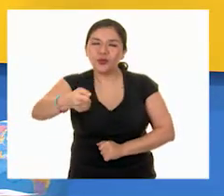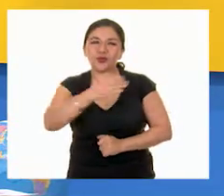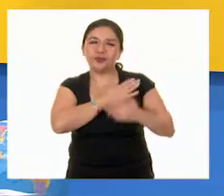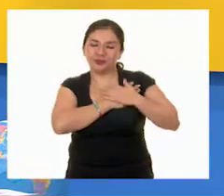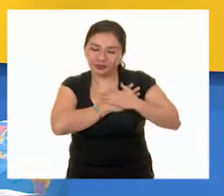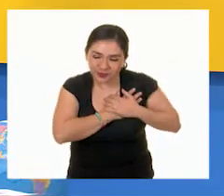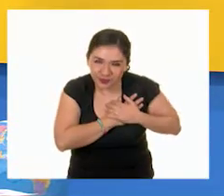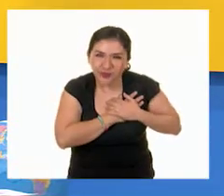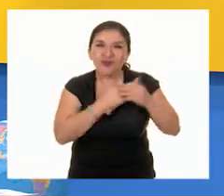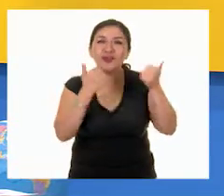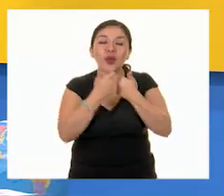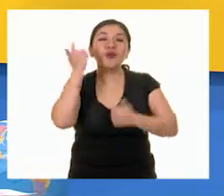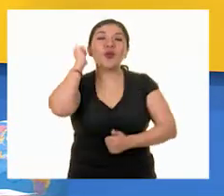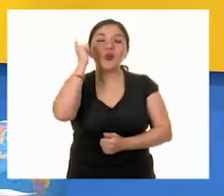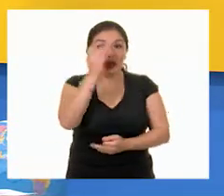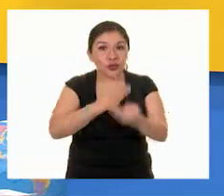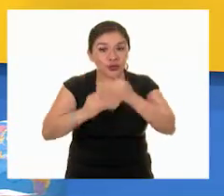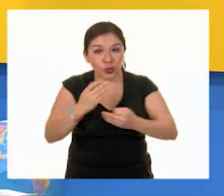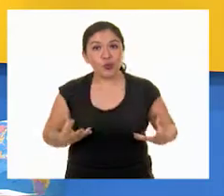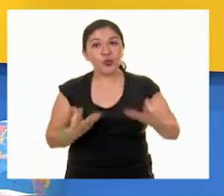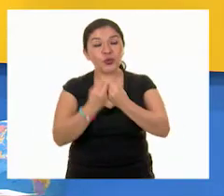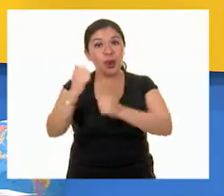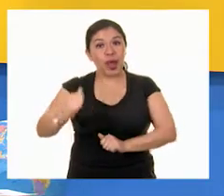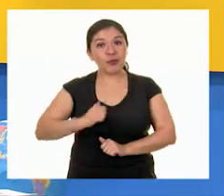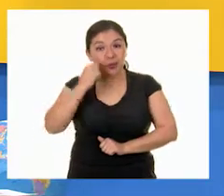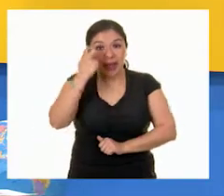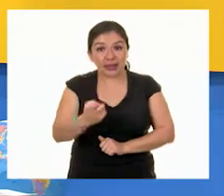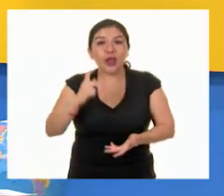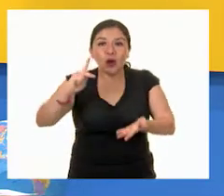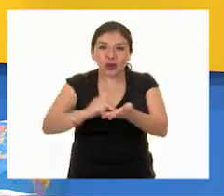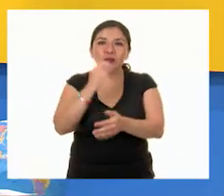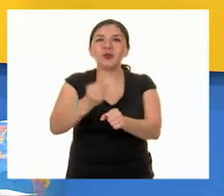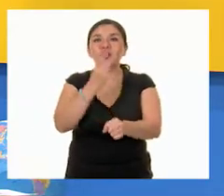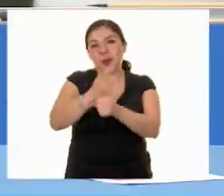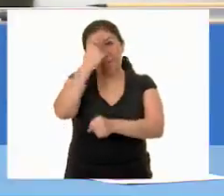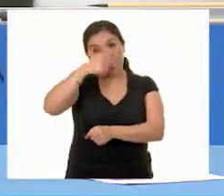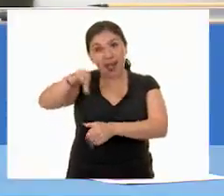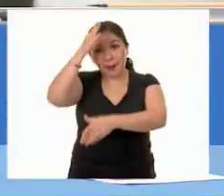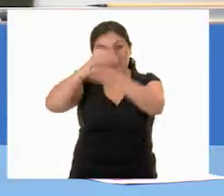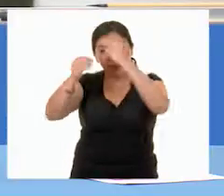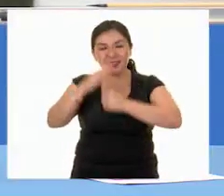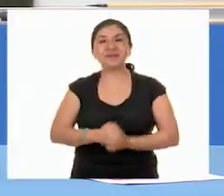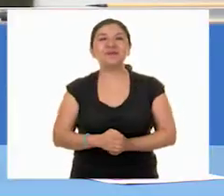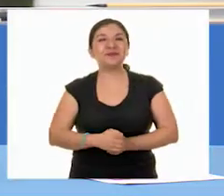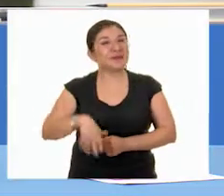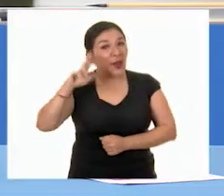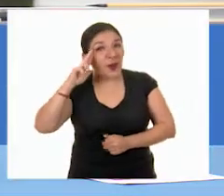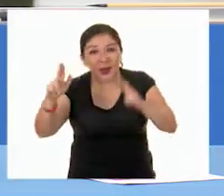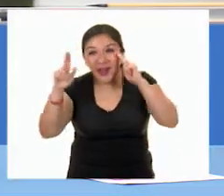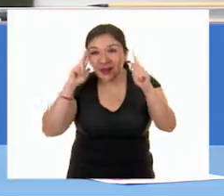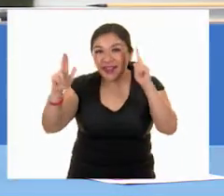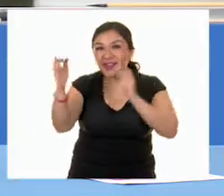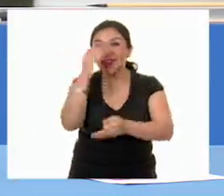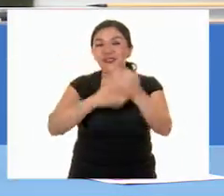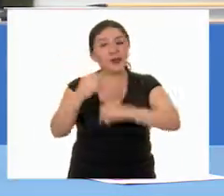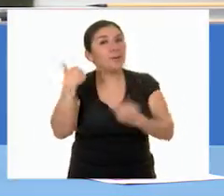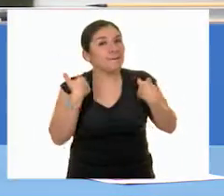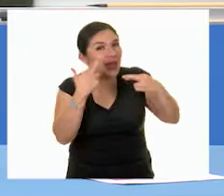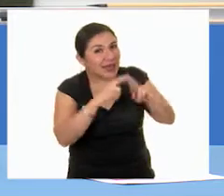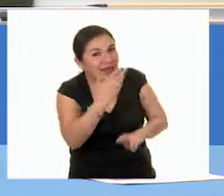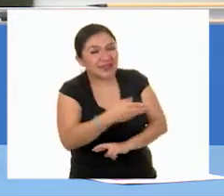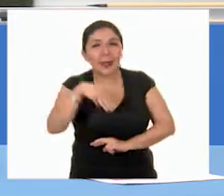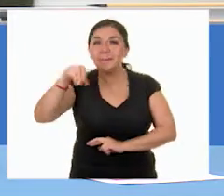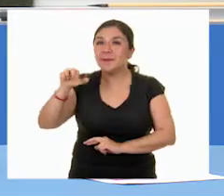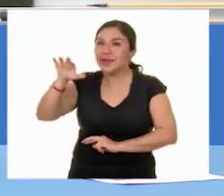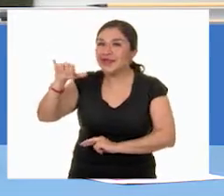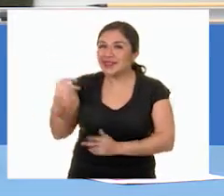corazón, deseando que juntos aprovechemos esta nueva oportunidad de aprender. ¡Hola, hola, hola a todos! ¡Hola, maestra! ¡Hola,